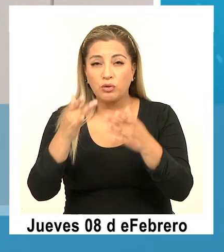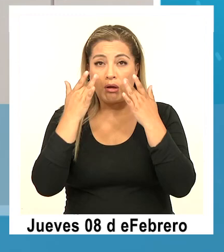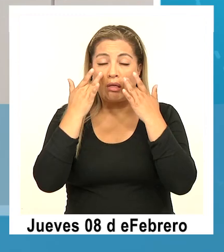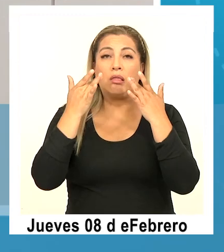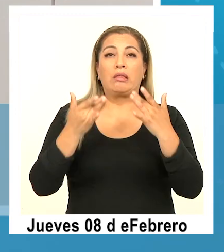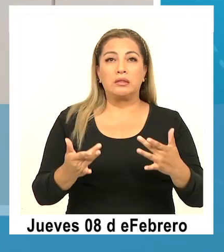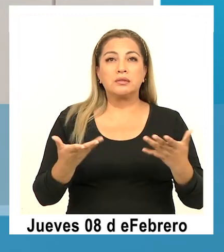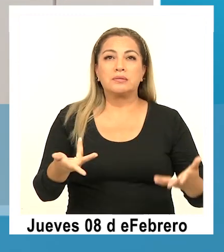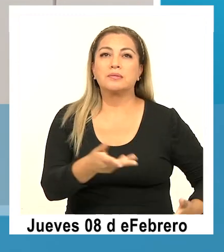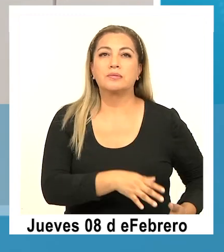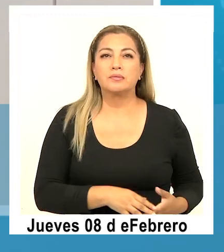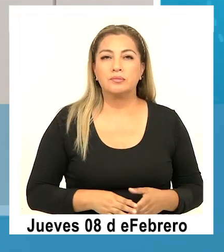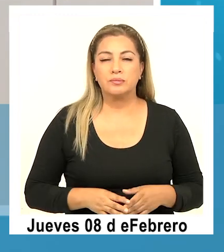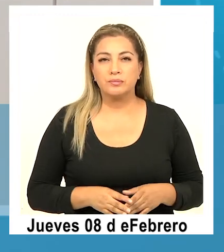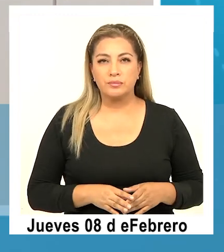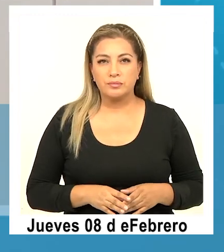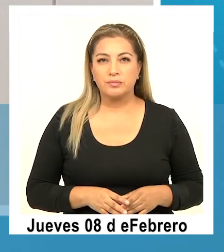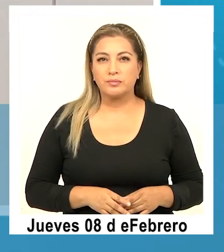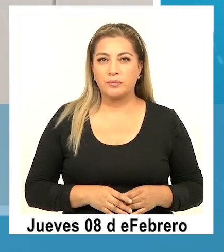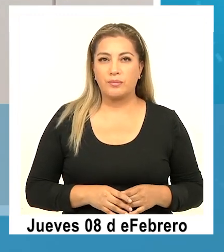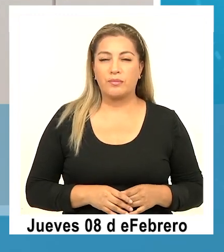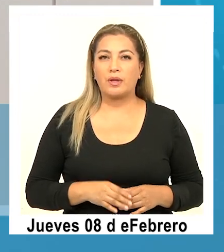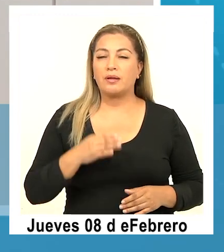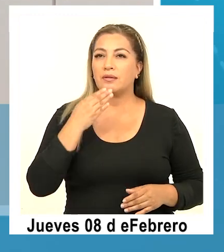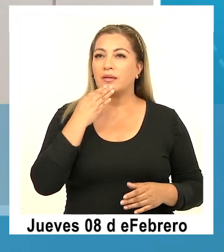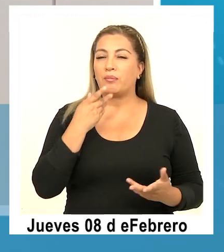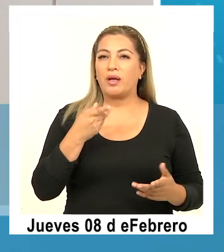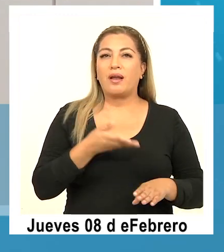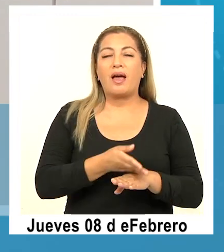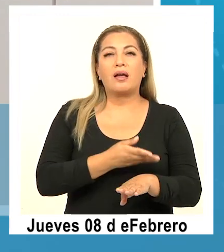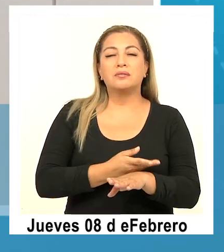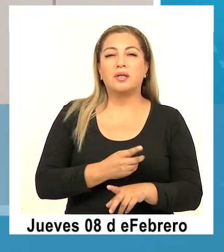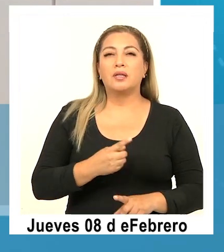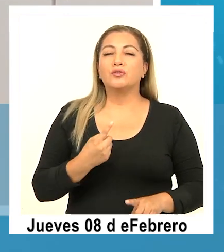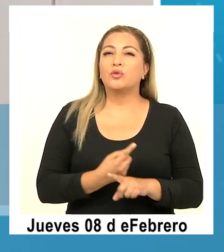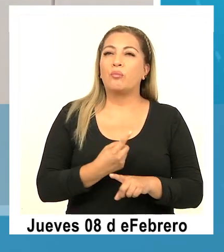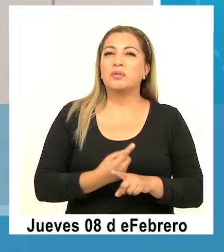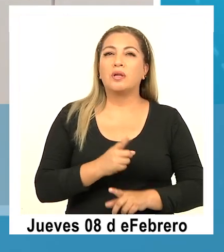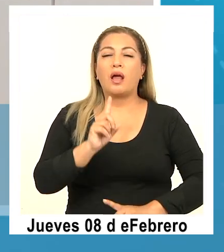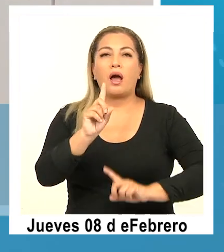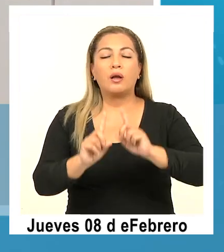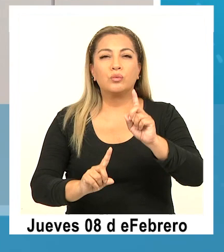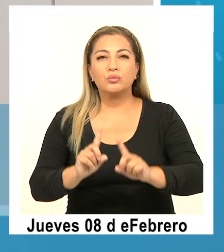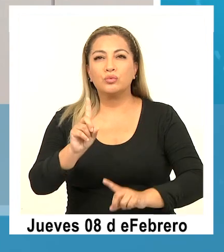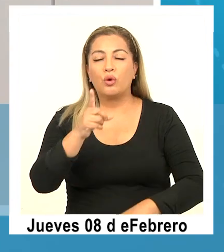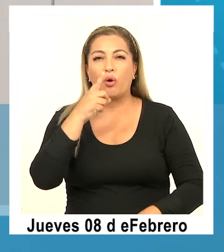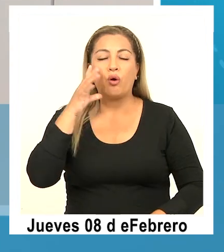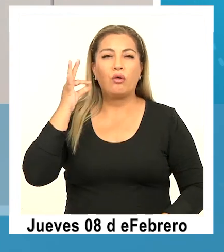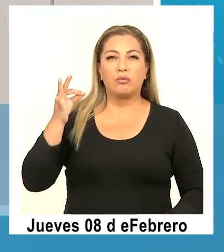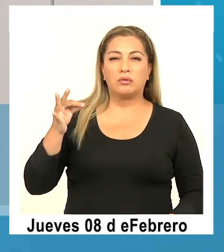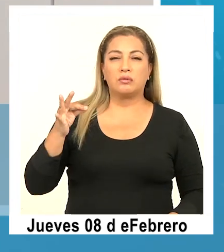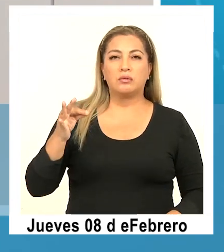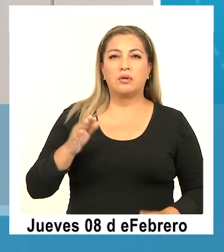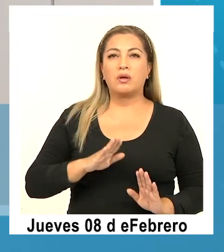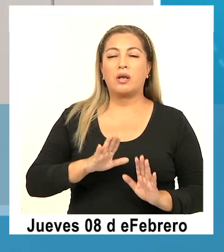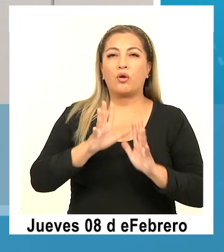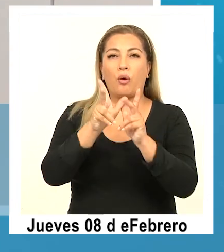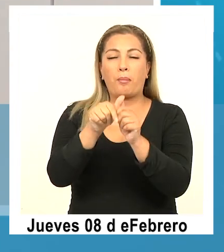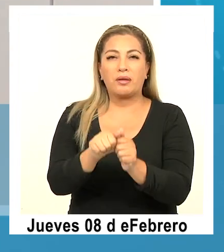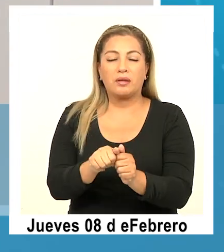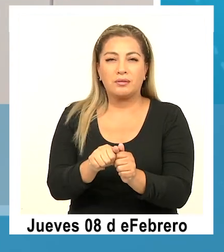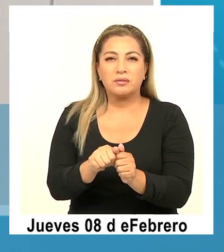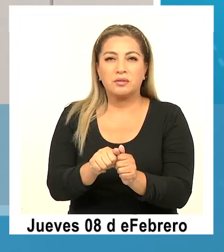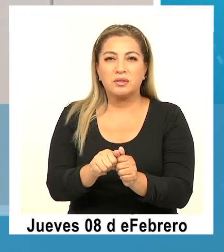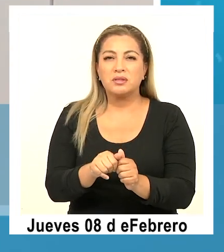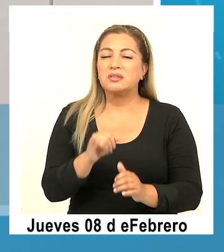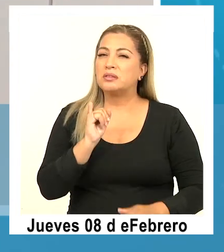impactante, y también tuve ocasión de hablar con algunos de sus colaboradores con los que también tengo